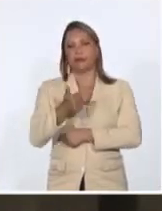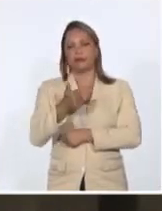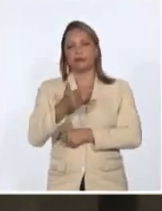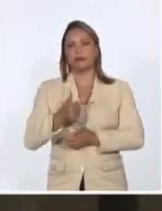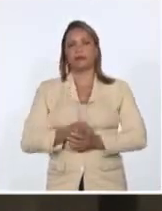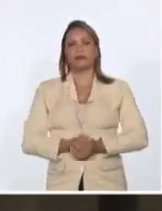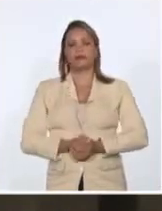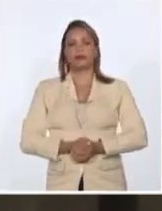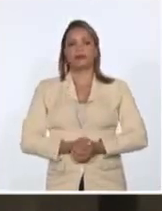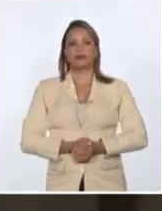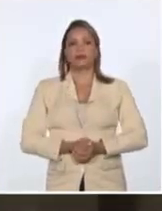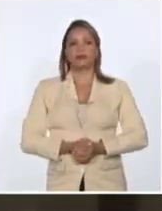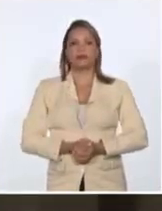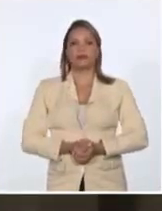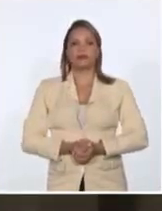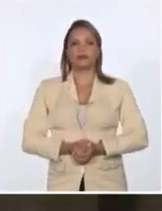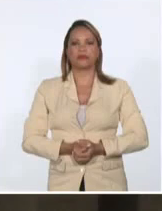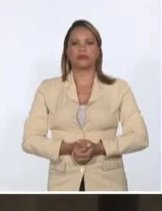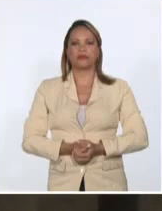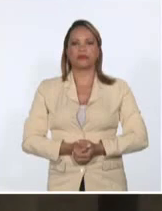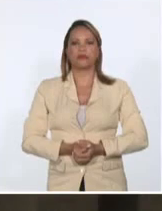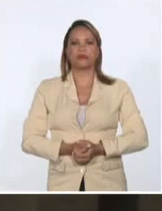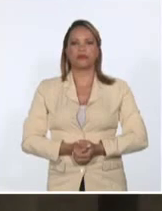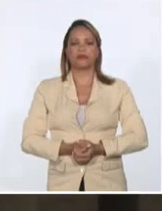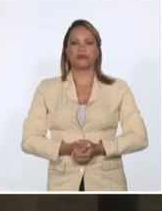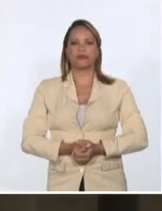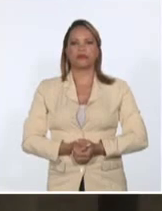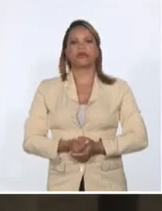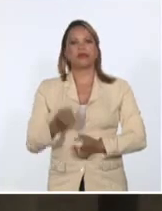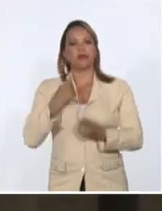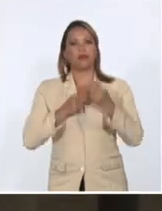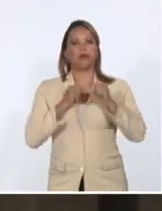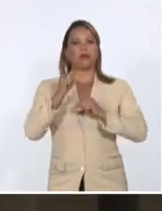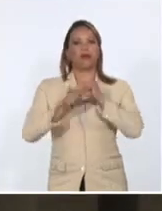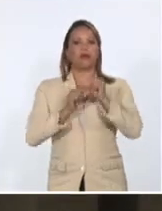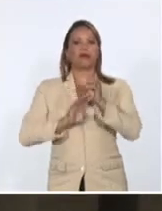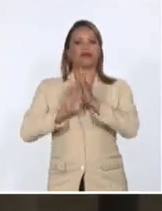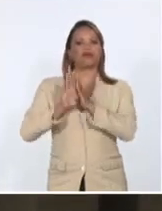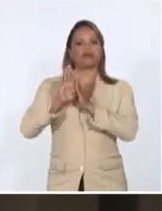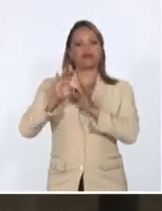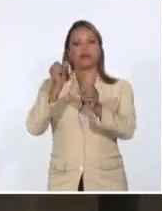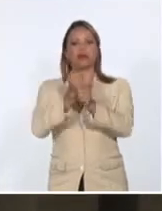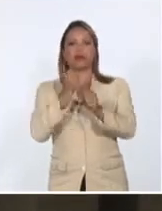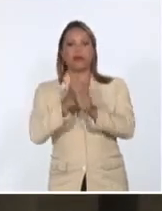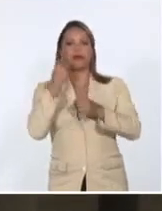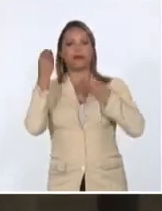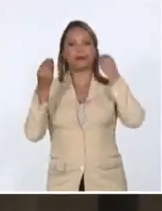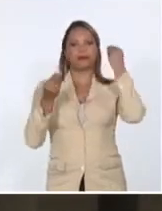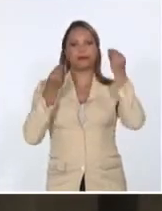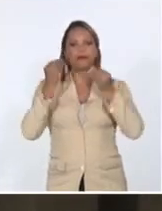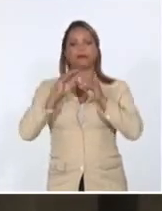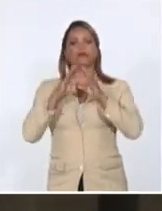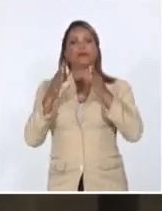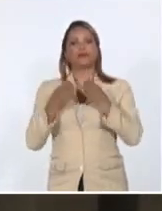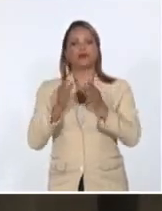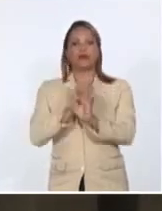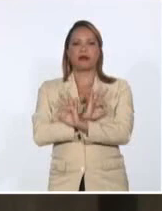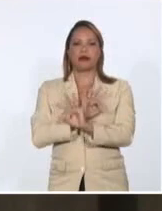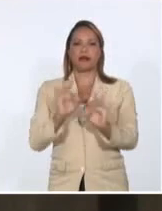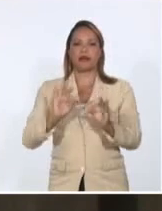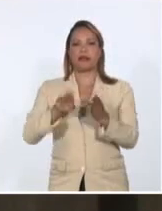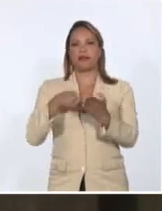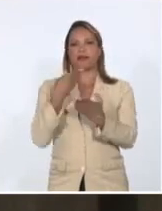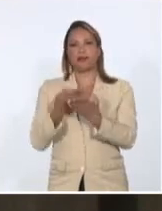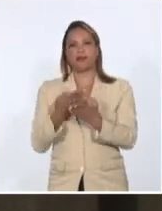y que sea de verdad algo que eleve la calidad del trabajo, la calidad de los análisis y también la calidad de las propuestas.